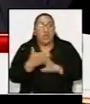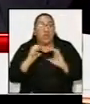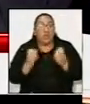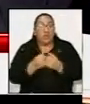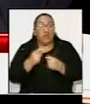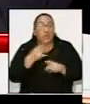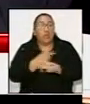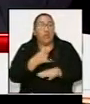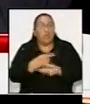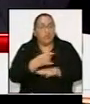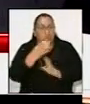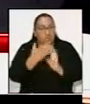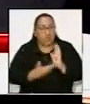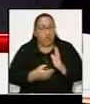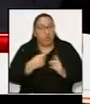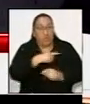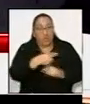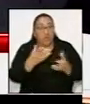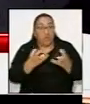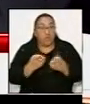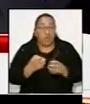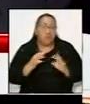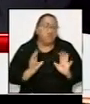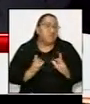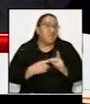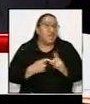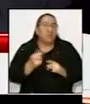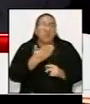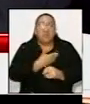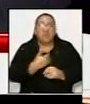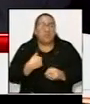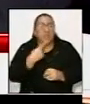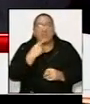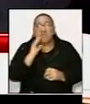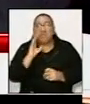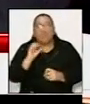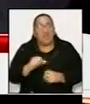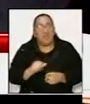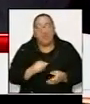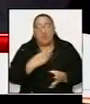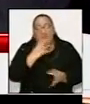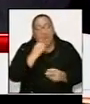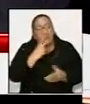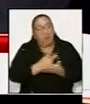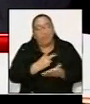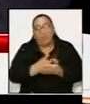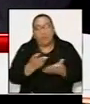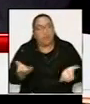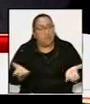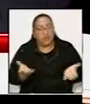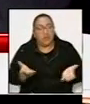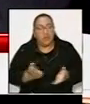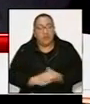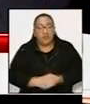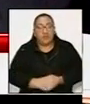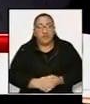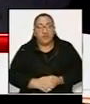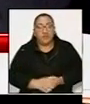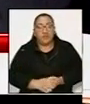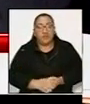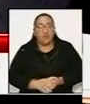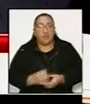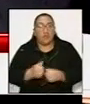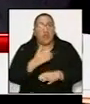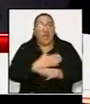con una acusación como ellos quieren entonces presidenta y está de más ya todo caso en el